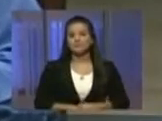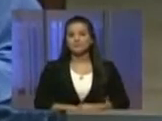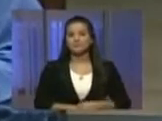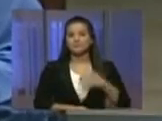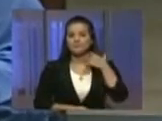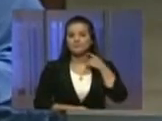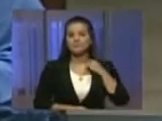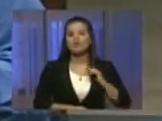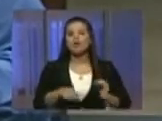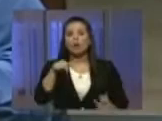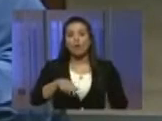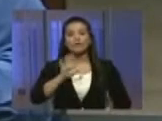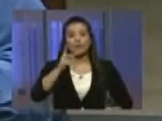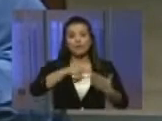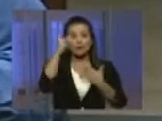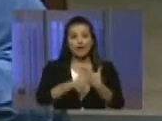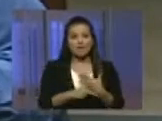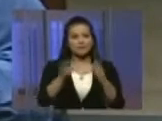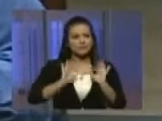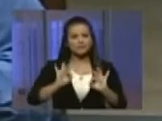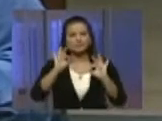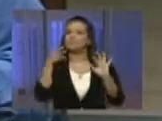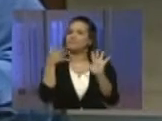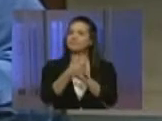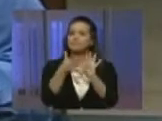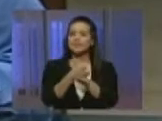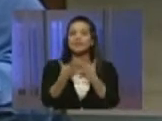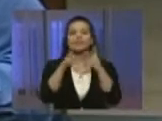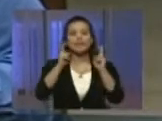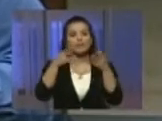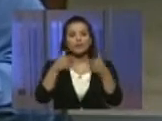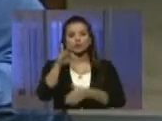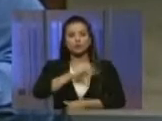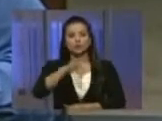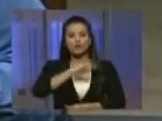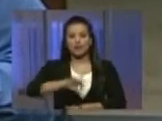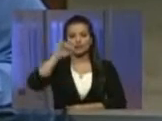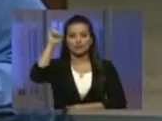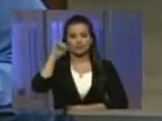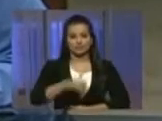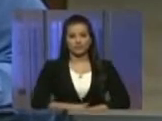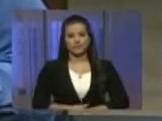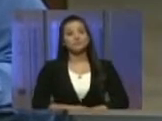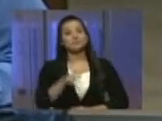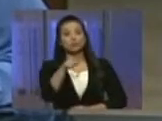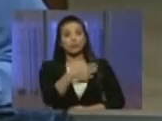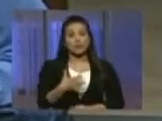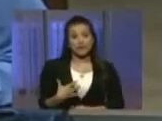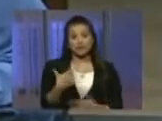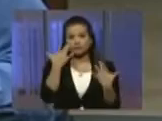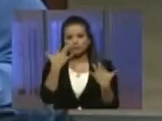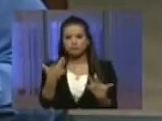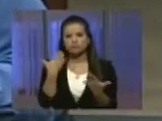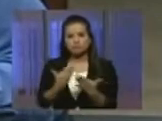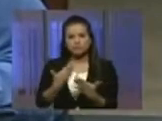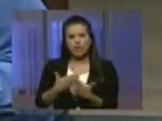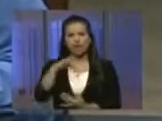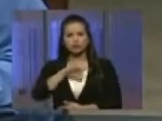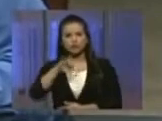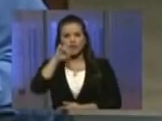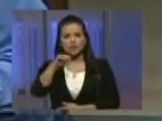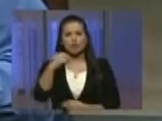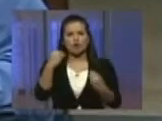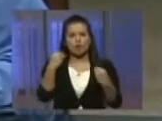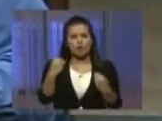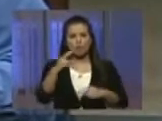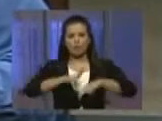un programa esencialmente socialista Ed quiere ver el socialismo Cómo se está construyendo lo